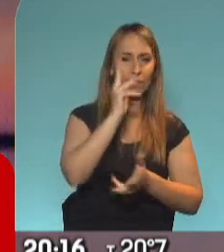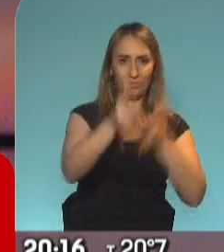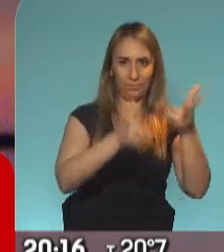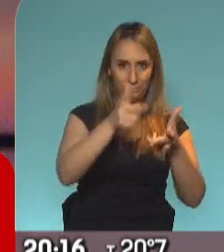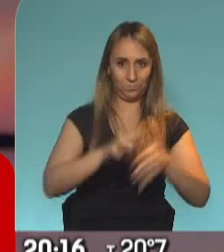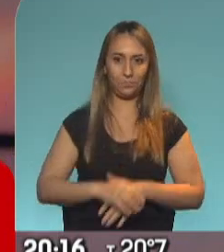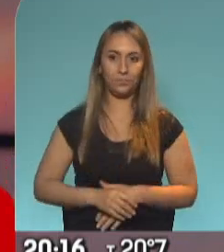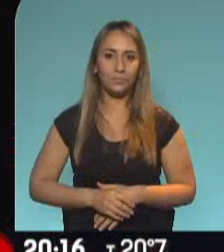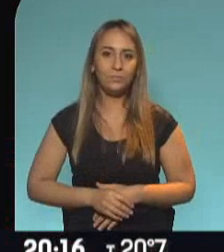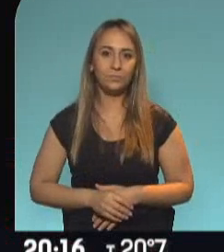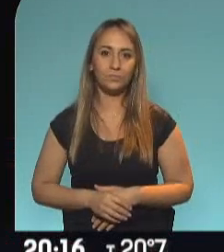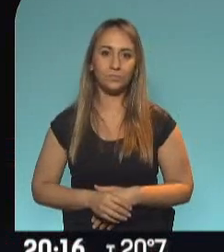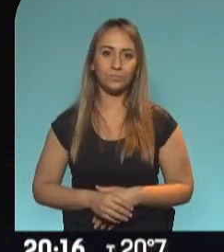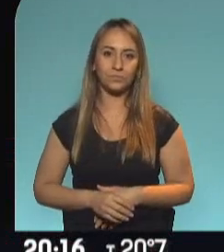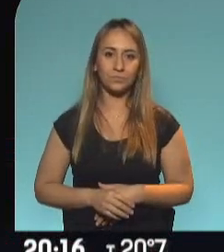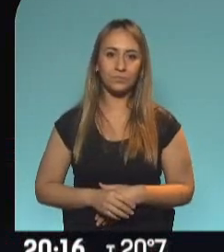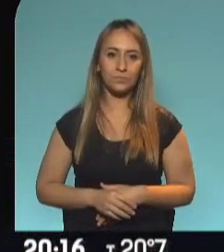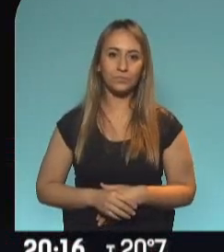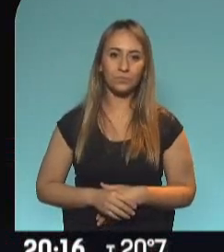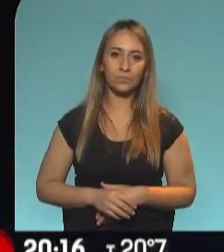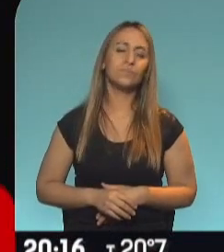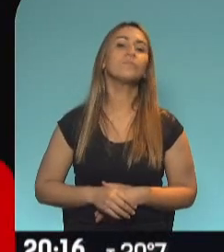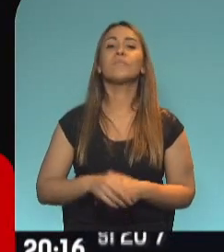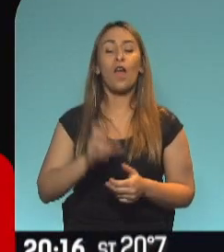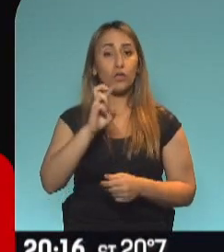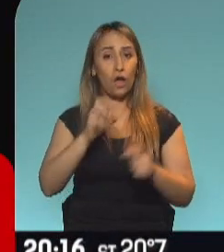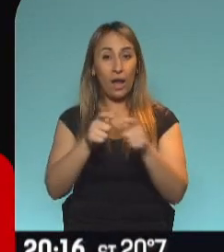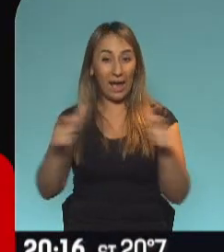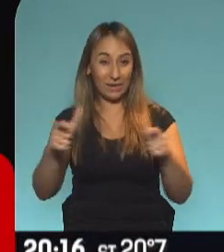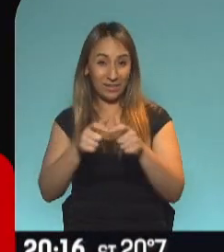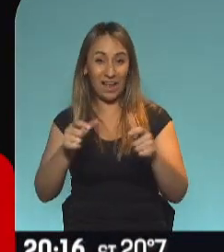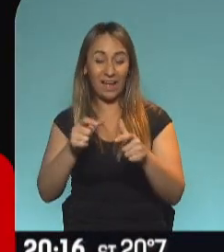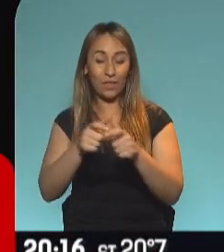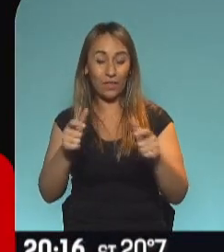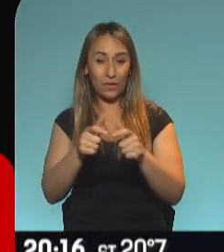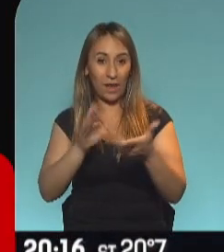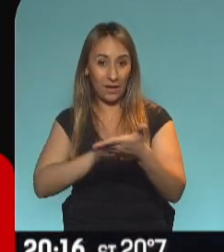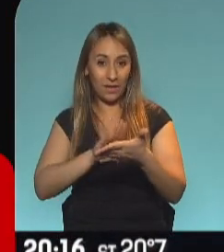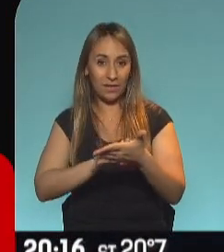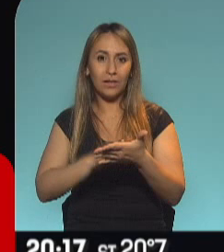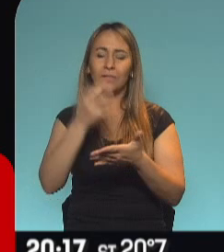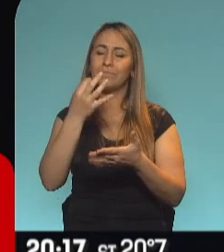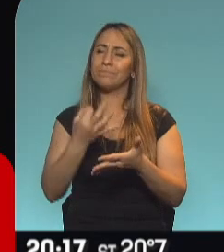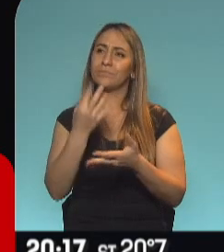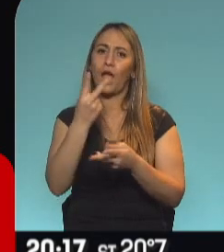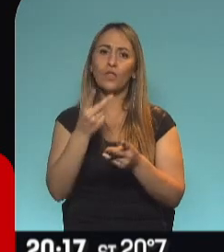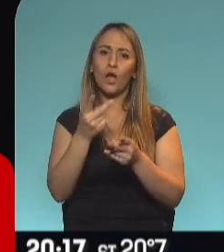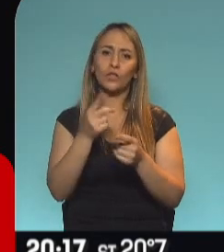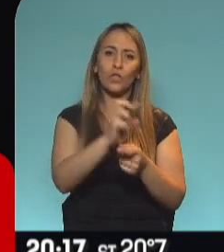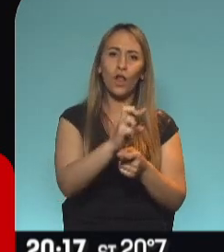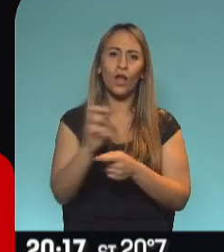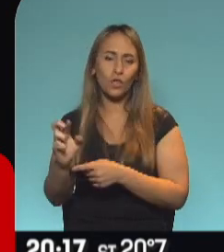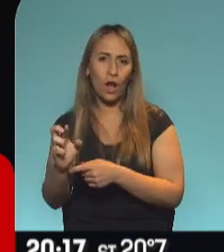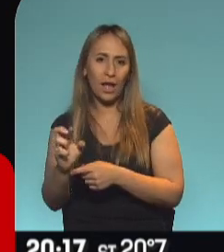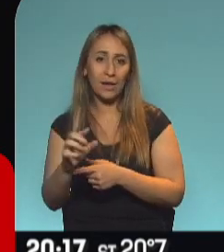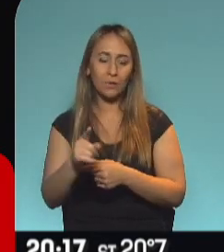Por favor. El blue y el contado con liquidación son $2 que no importan de forma